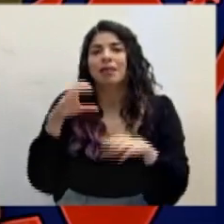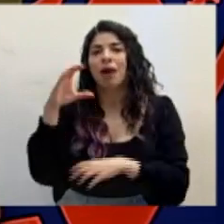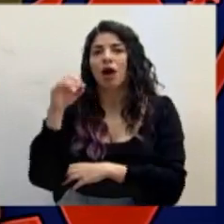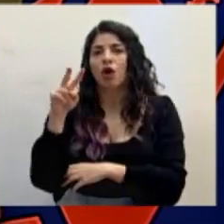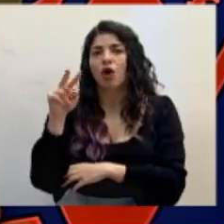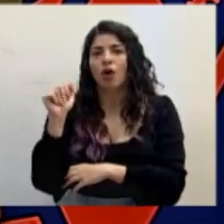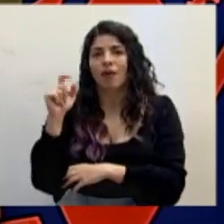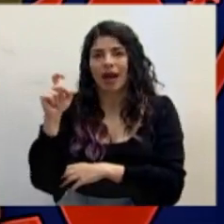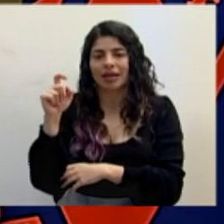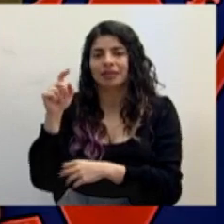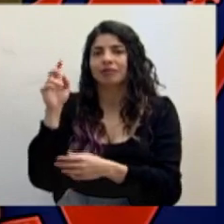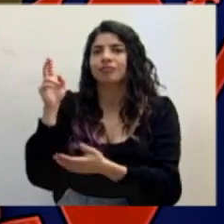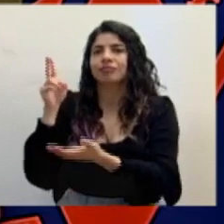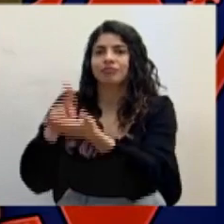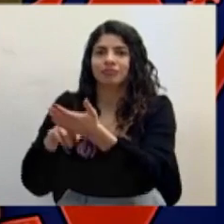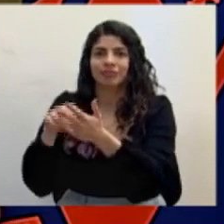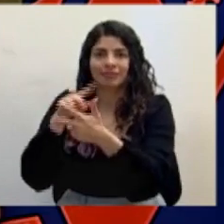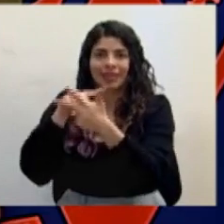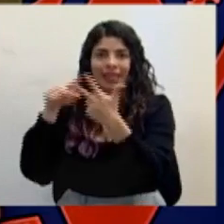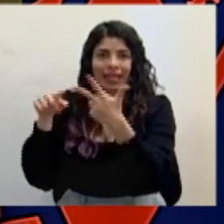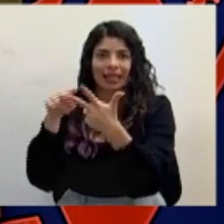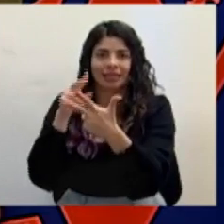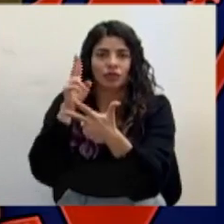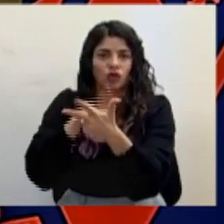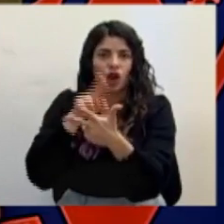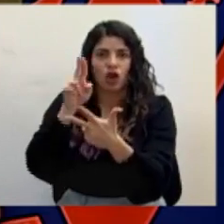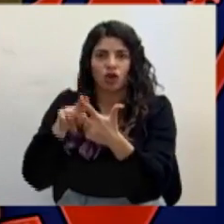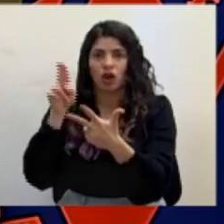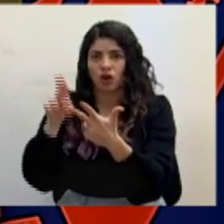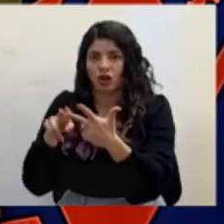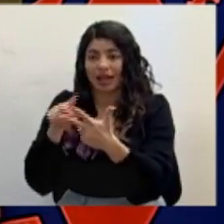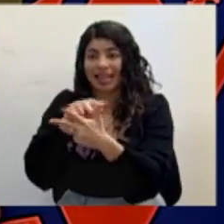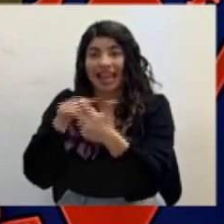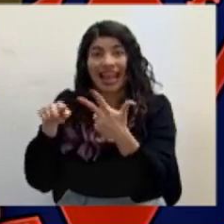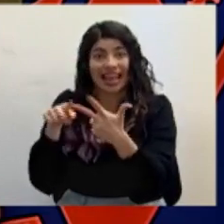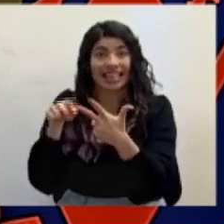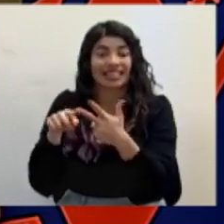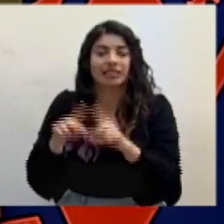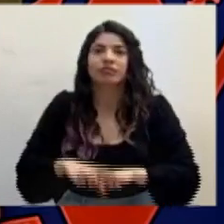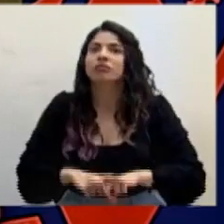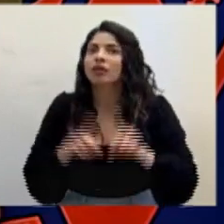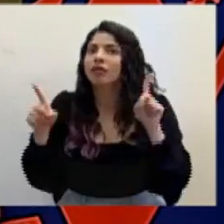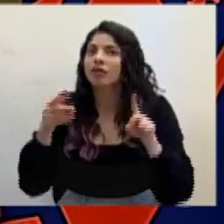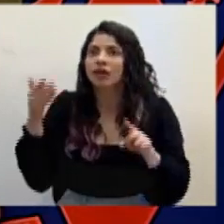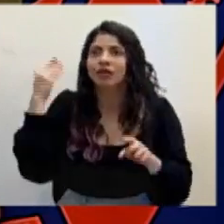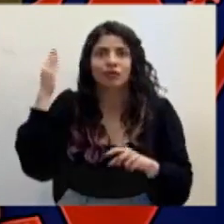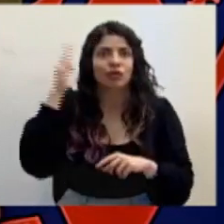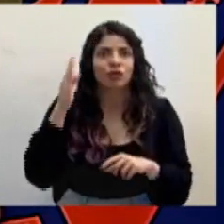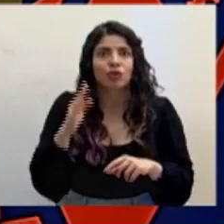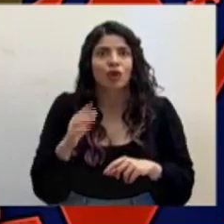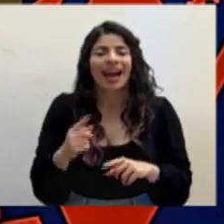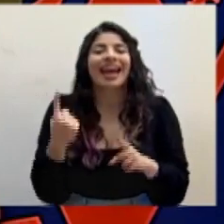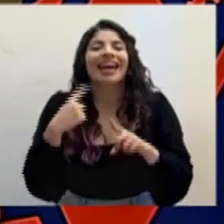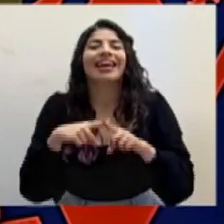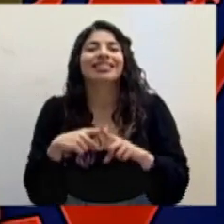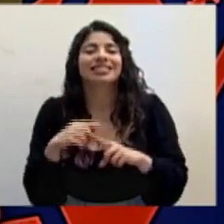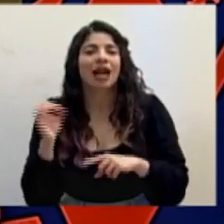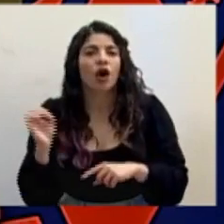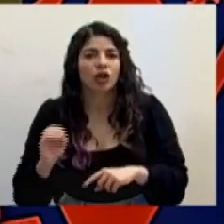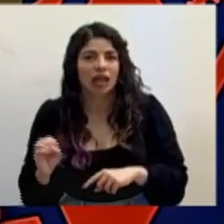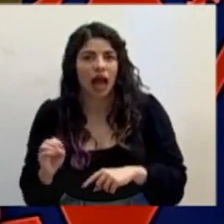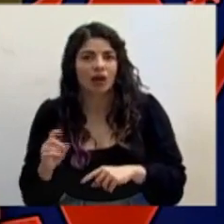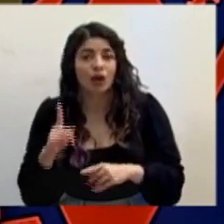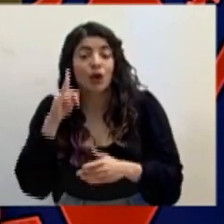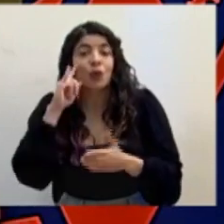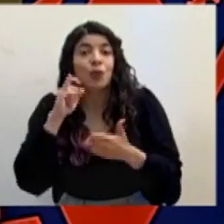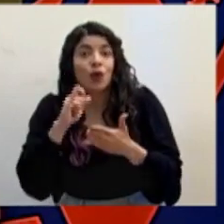el sistema de la salud. Pero son procedimientos de carácter extraordinario. Por esos procedimientos es que estamos sometidos a condiciones